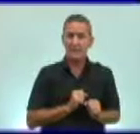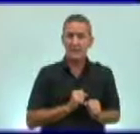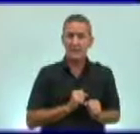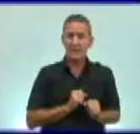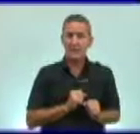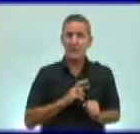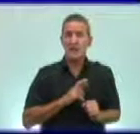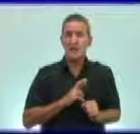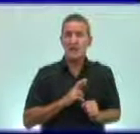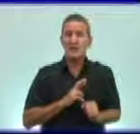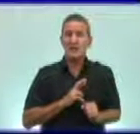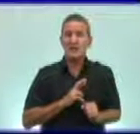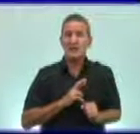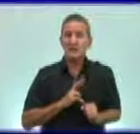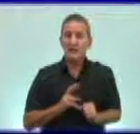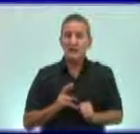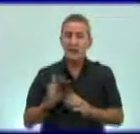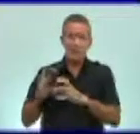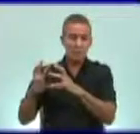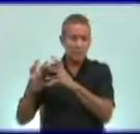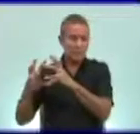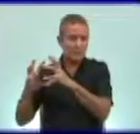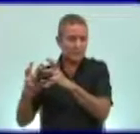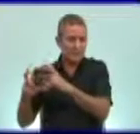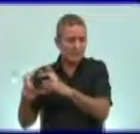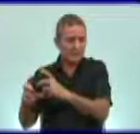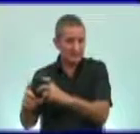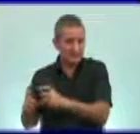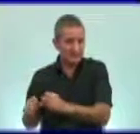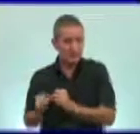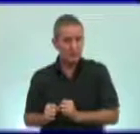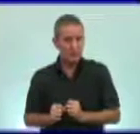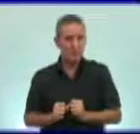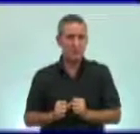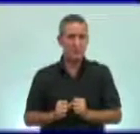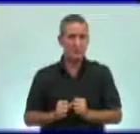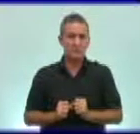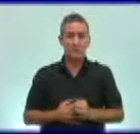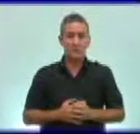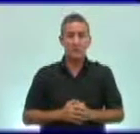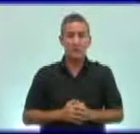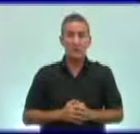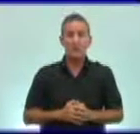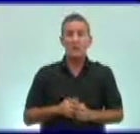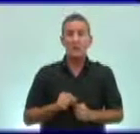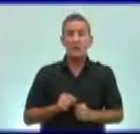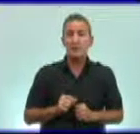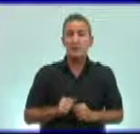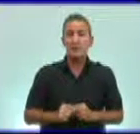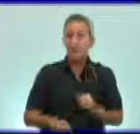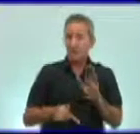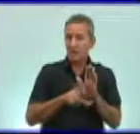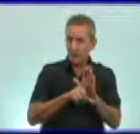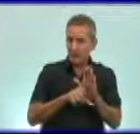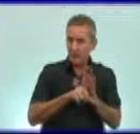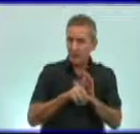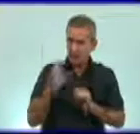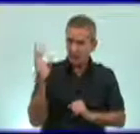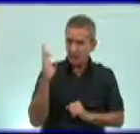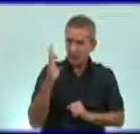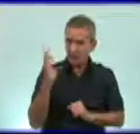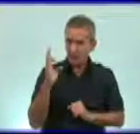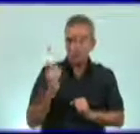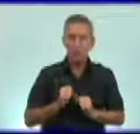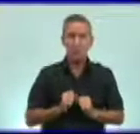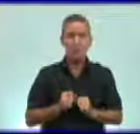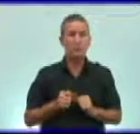reacción, es porque hay un elemento causal que provoca un efecto determinado. Por eso las leyes de la física, por